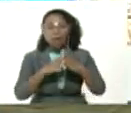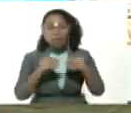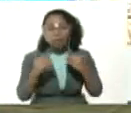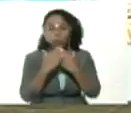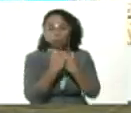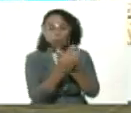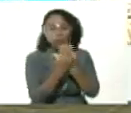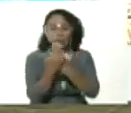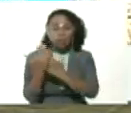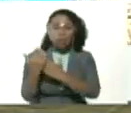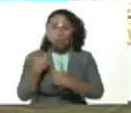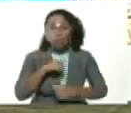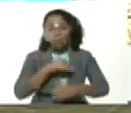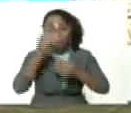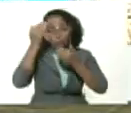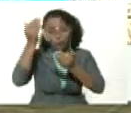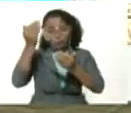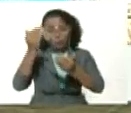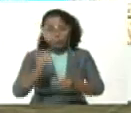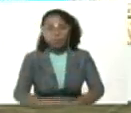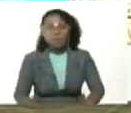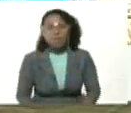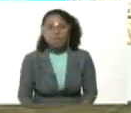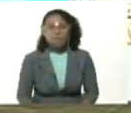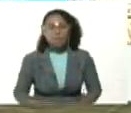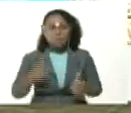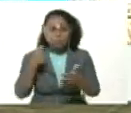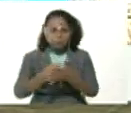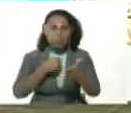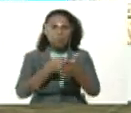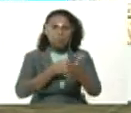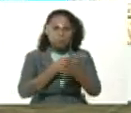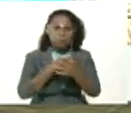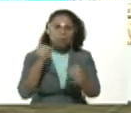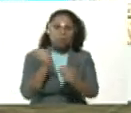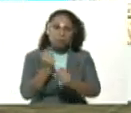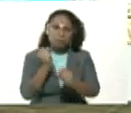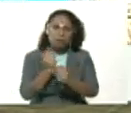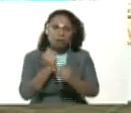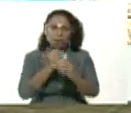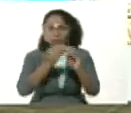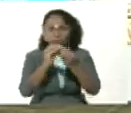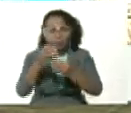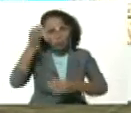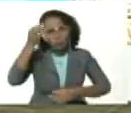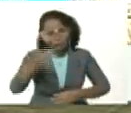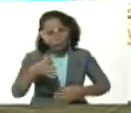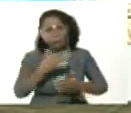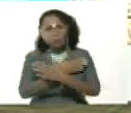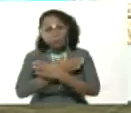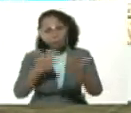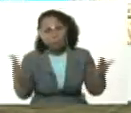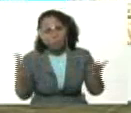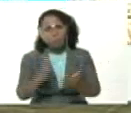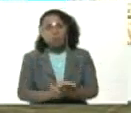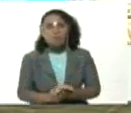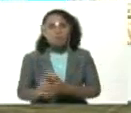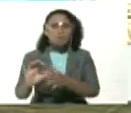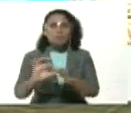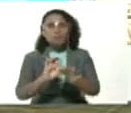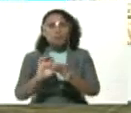vecinos, vecinas, nuestro saludo. Perseverar, trabajar, creer, solidaridad,